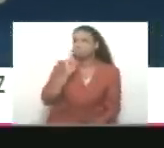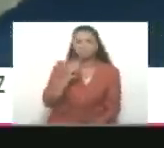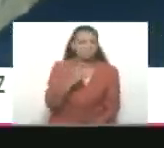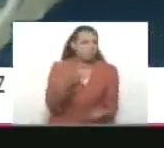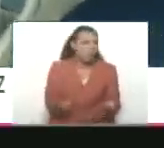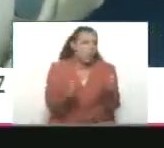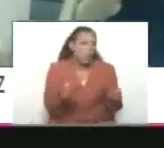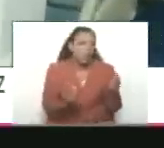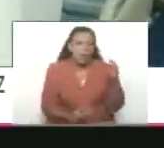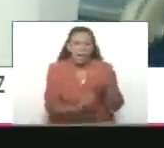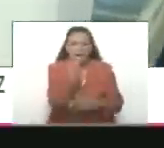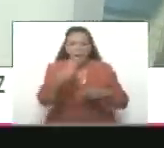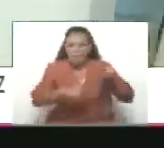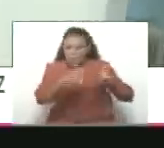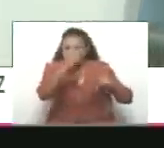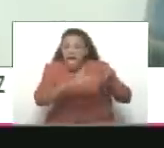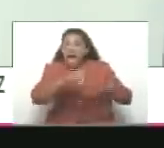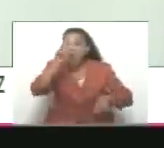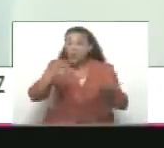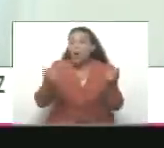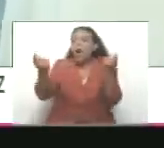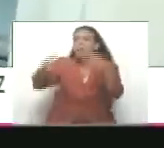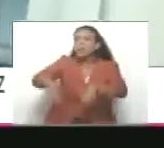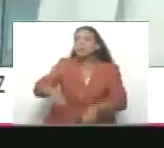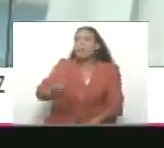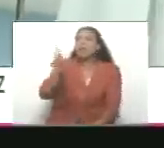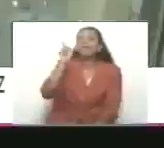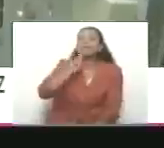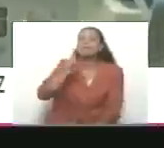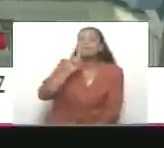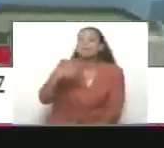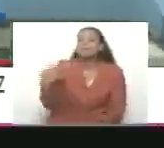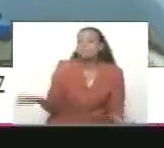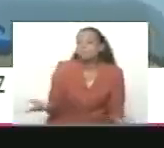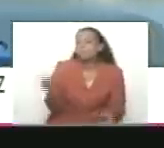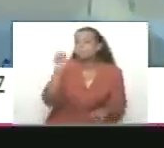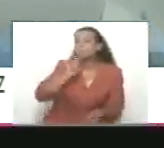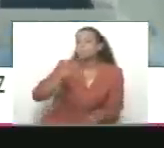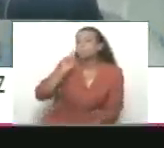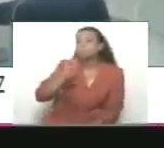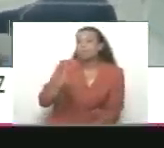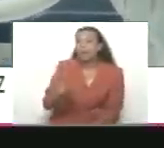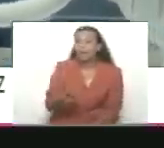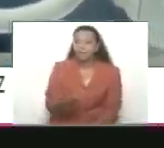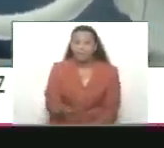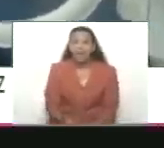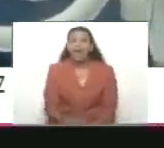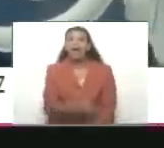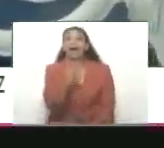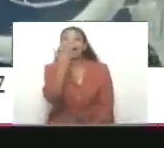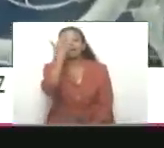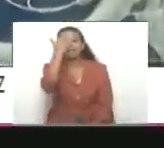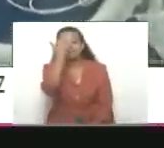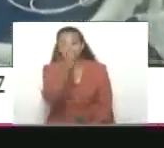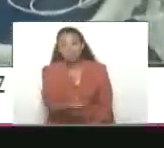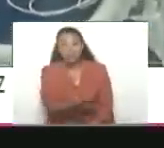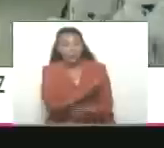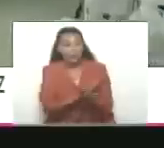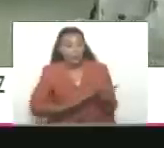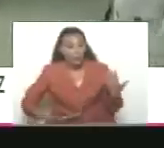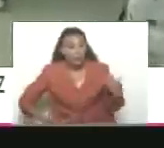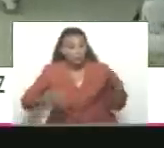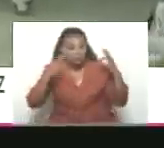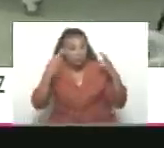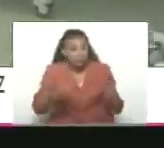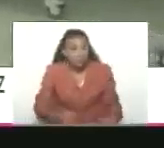iba a ser posible es más algunos apostaban a que esto no se iba a realizar pero aquí estamos usted al frente Señor Presidente con